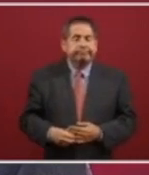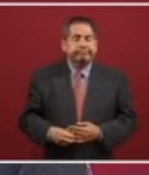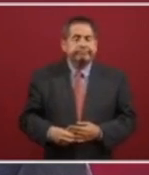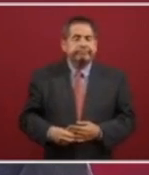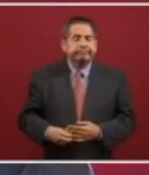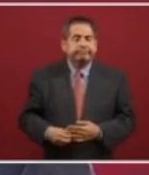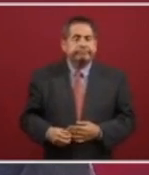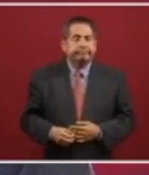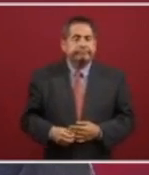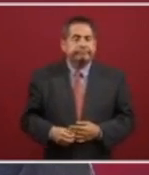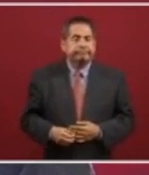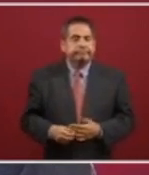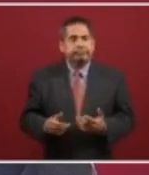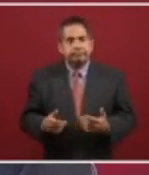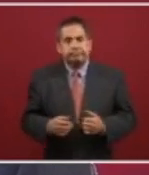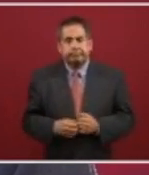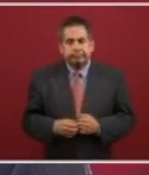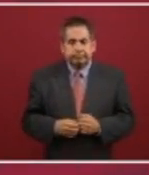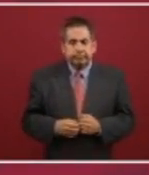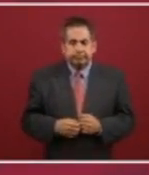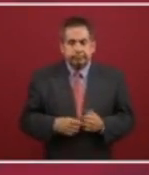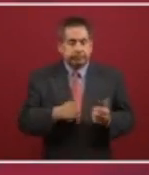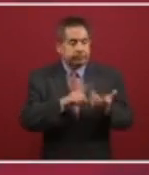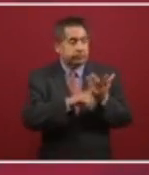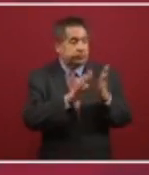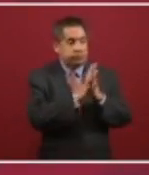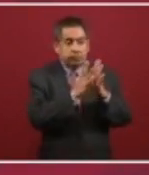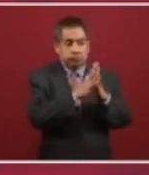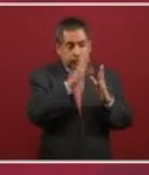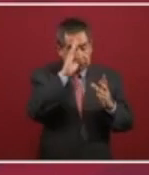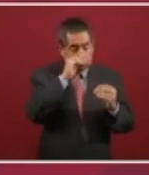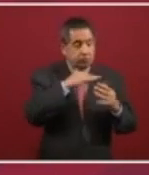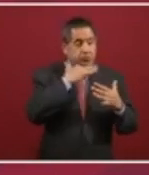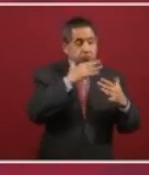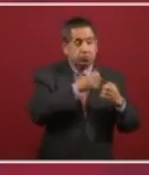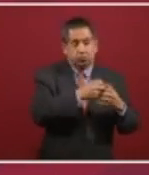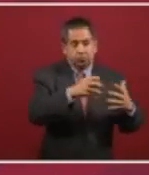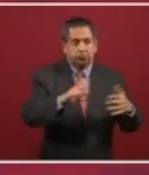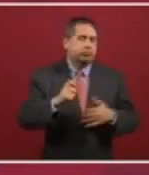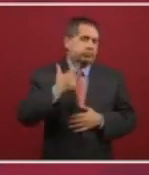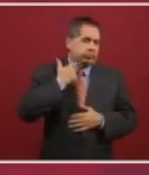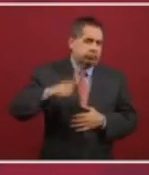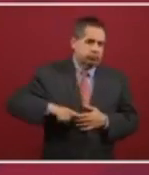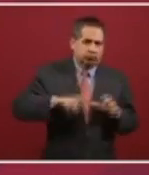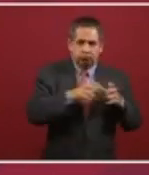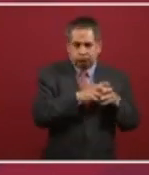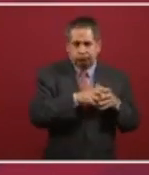con el apogeo de la corrupción de los gobiernos pasados,